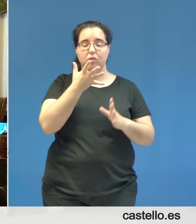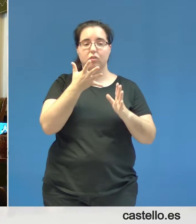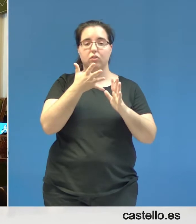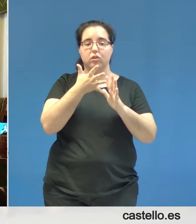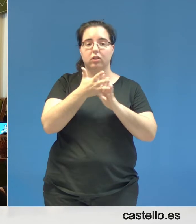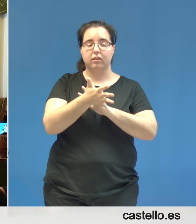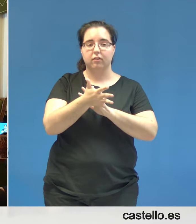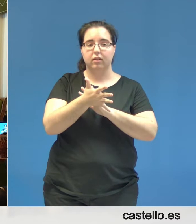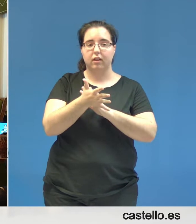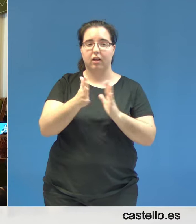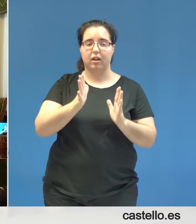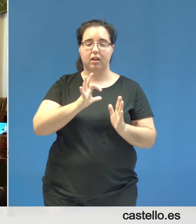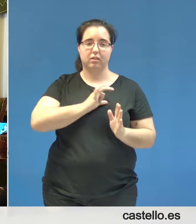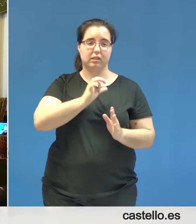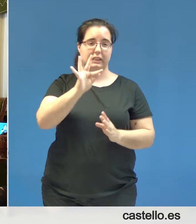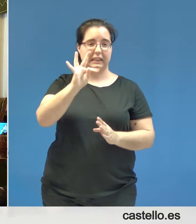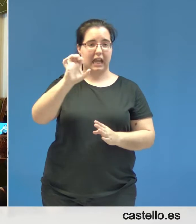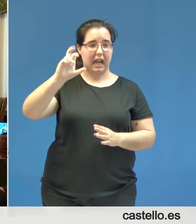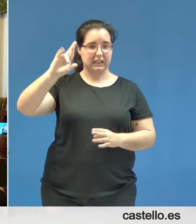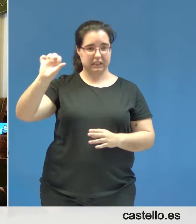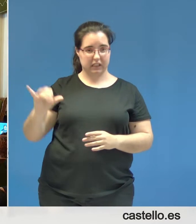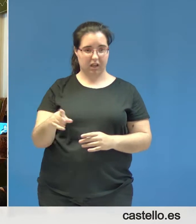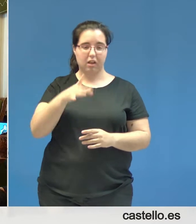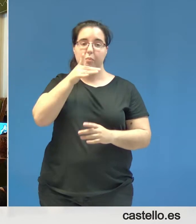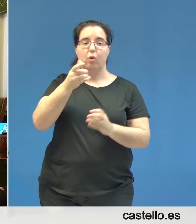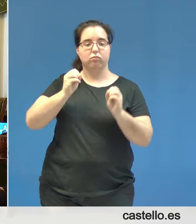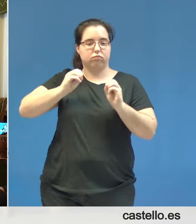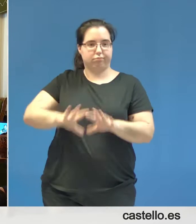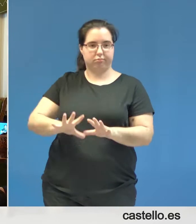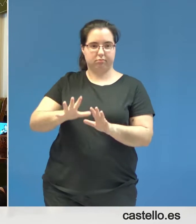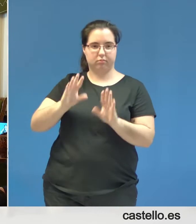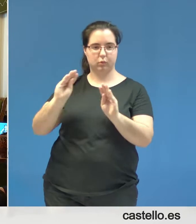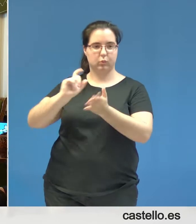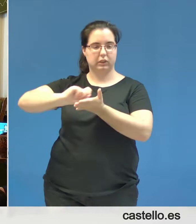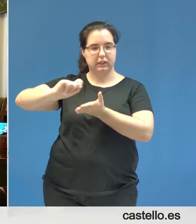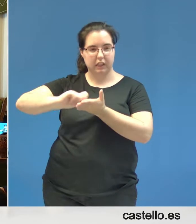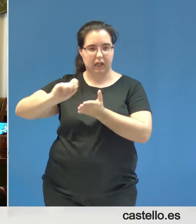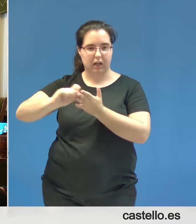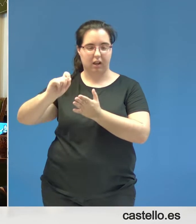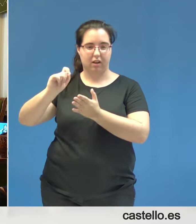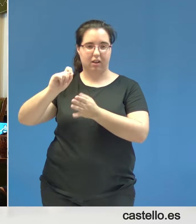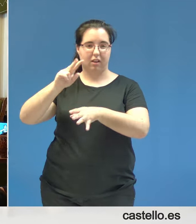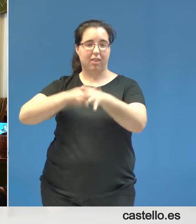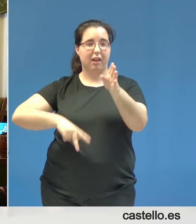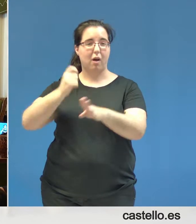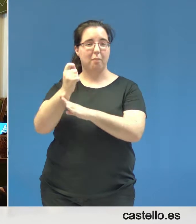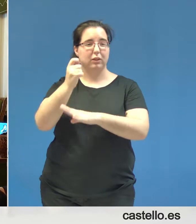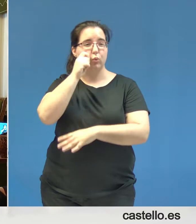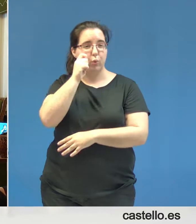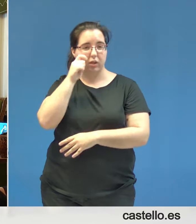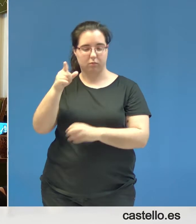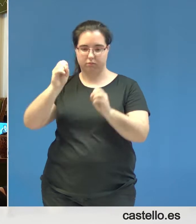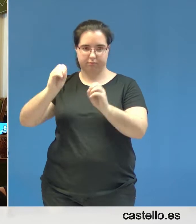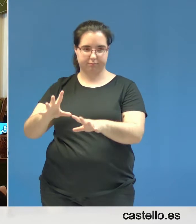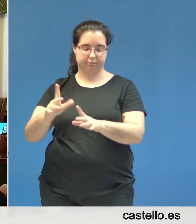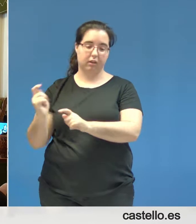María Teresa Guillamón García por renuncia, agradeciendo los servicios prestados como secretaria delegada del Patronato Municipal de Turismo y se designa esta